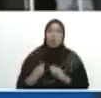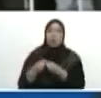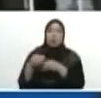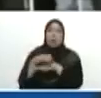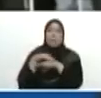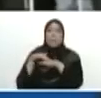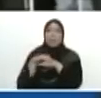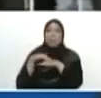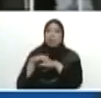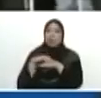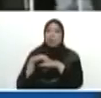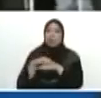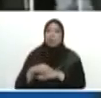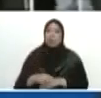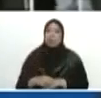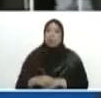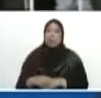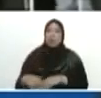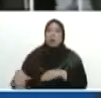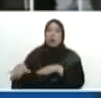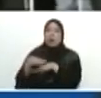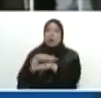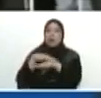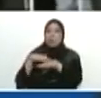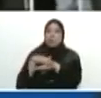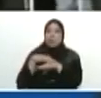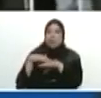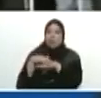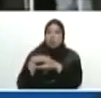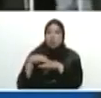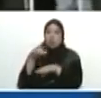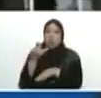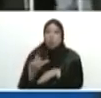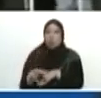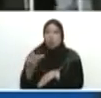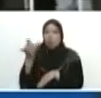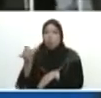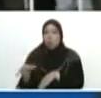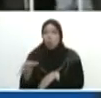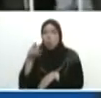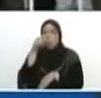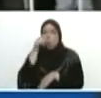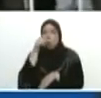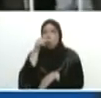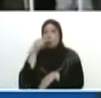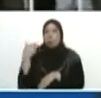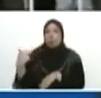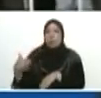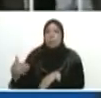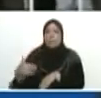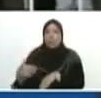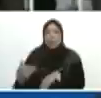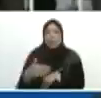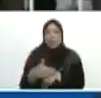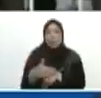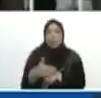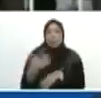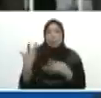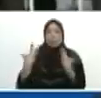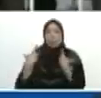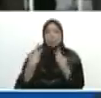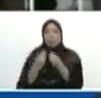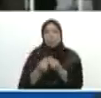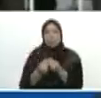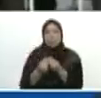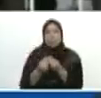ministro el ministro José Lorca el ministro loyo de pesca junto